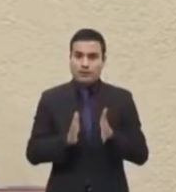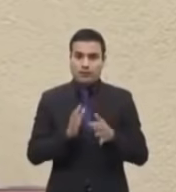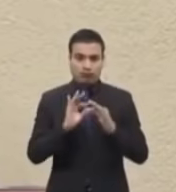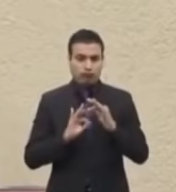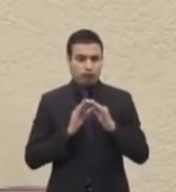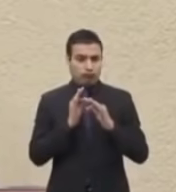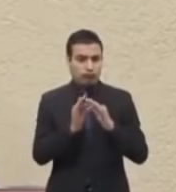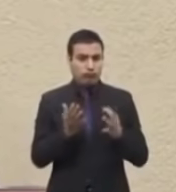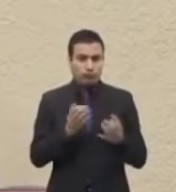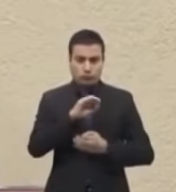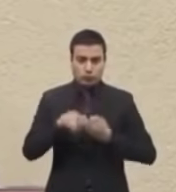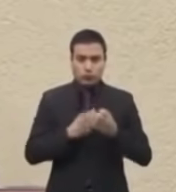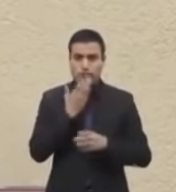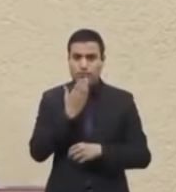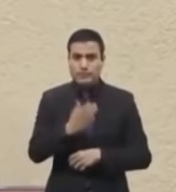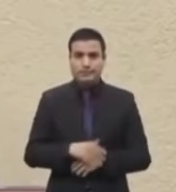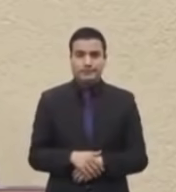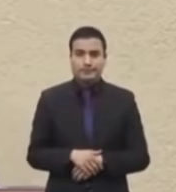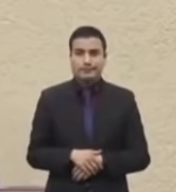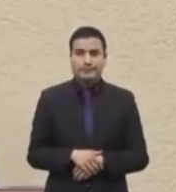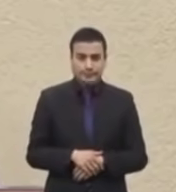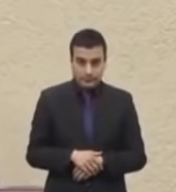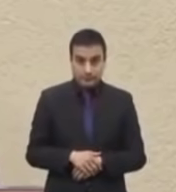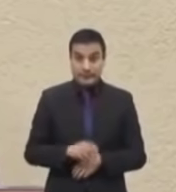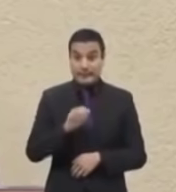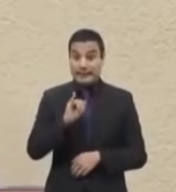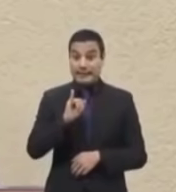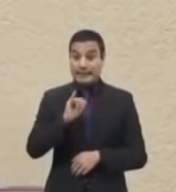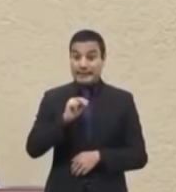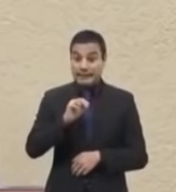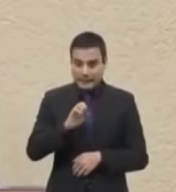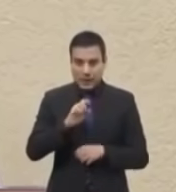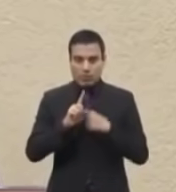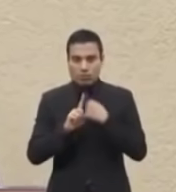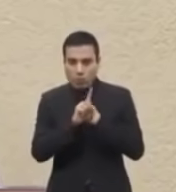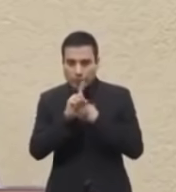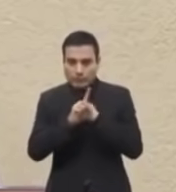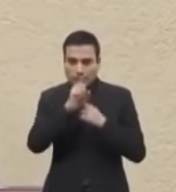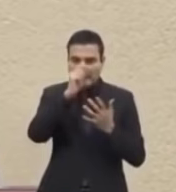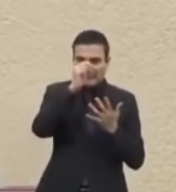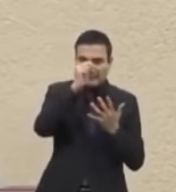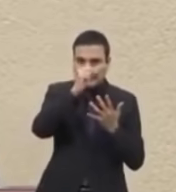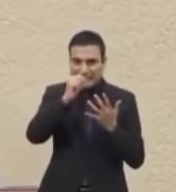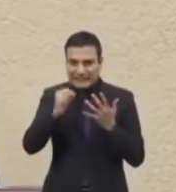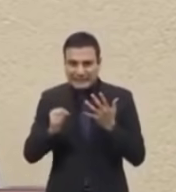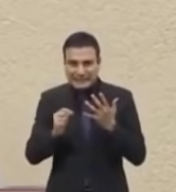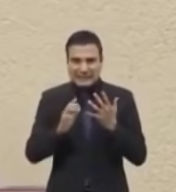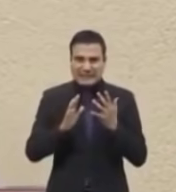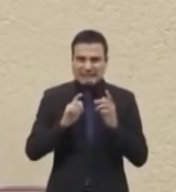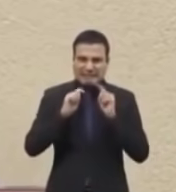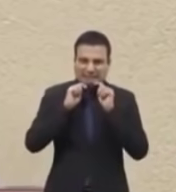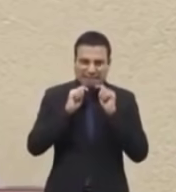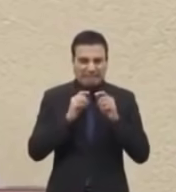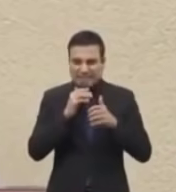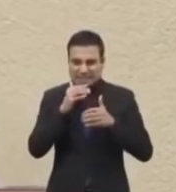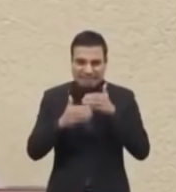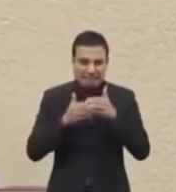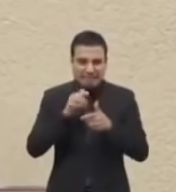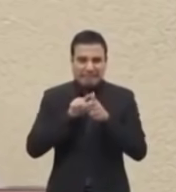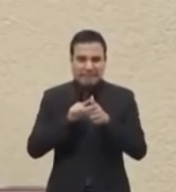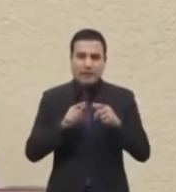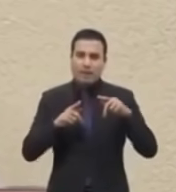éxito porque el instituto ha sorteado todo tipo de contratiempos y ha tenido que superar las falsas narrativas